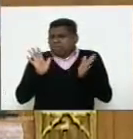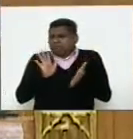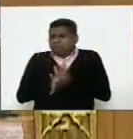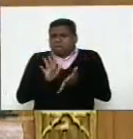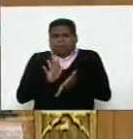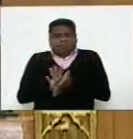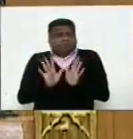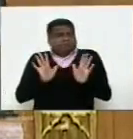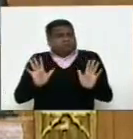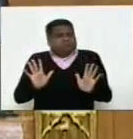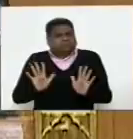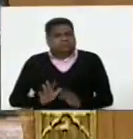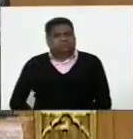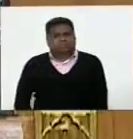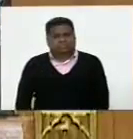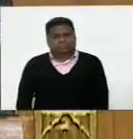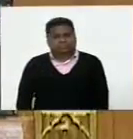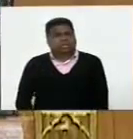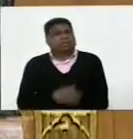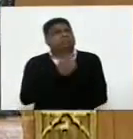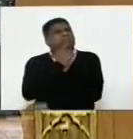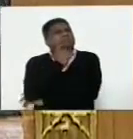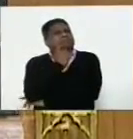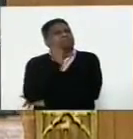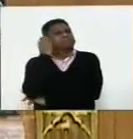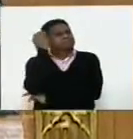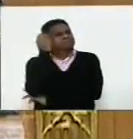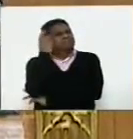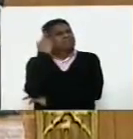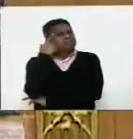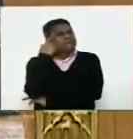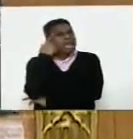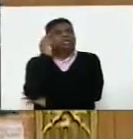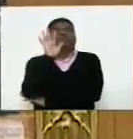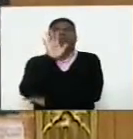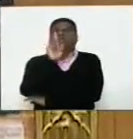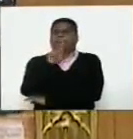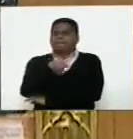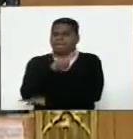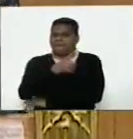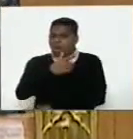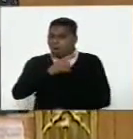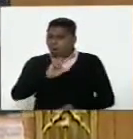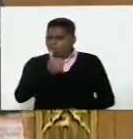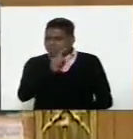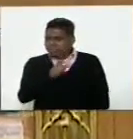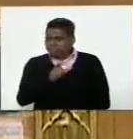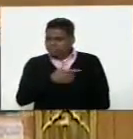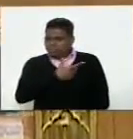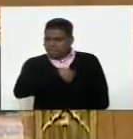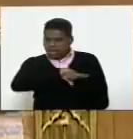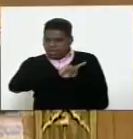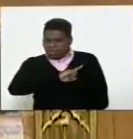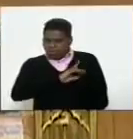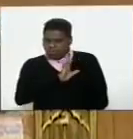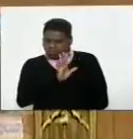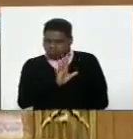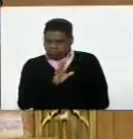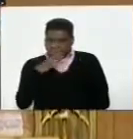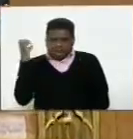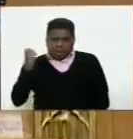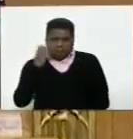Y yéndonos a un personaje más conocido, también europeo, también hombre y blanco, el